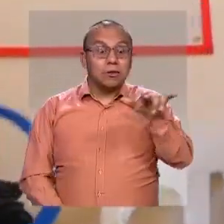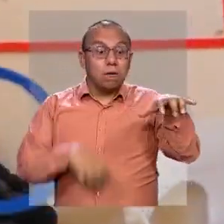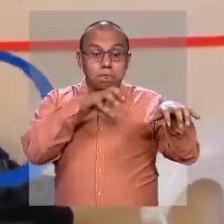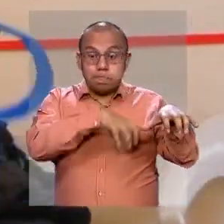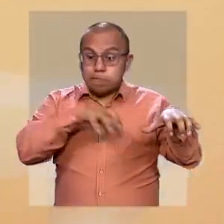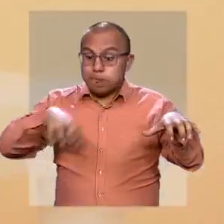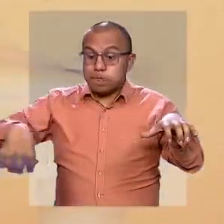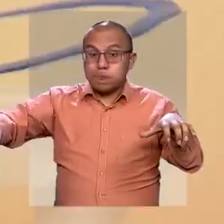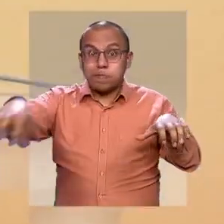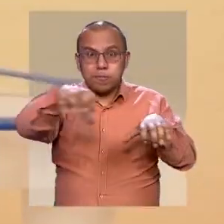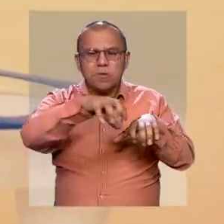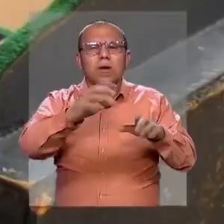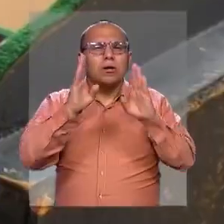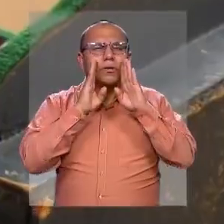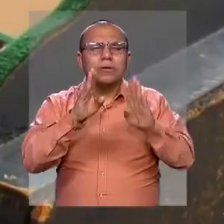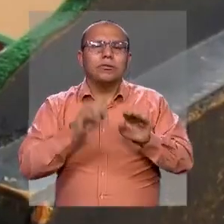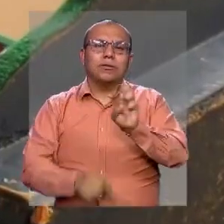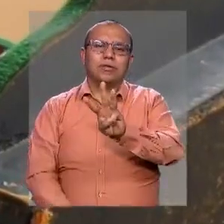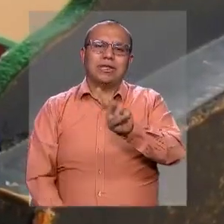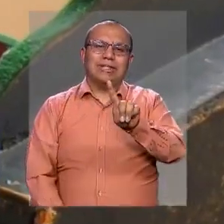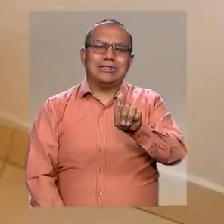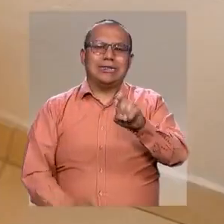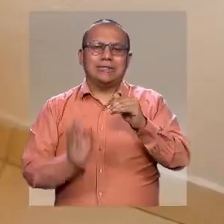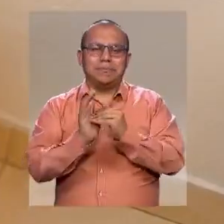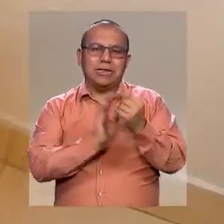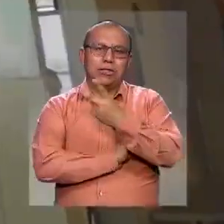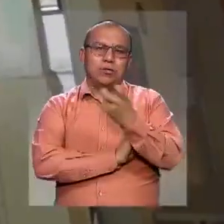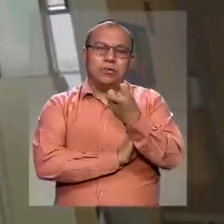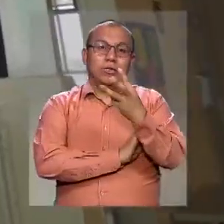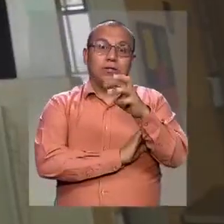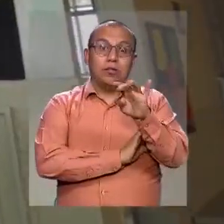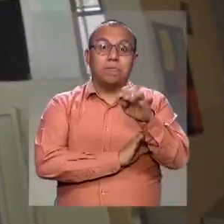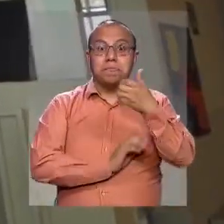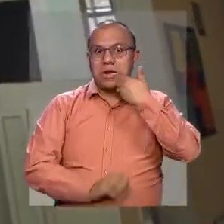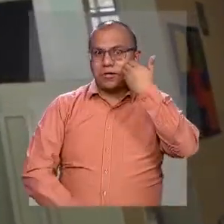unidades operativas Centro Día y se han atendido 36.898 personas mayores.